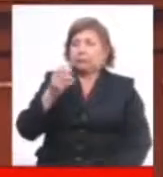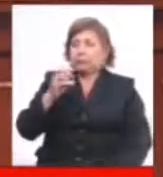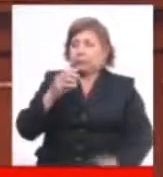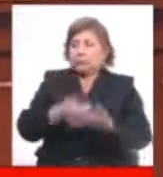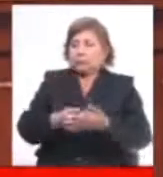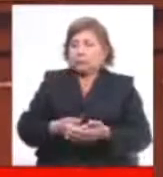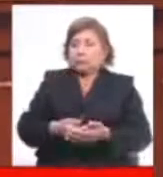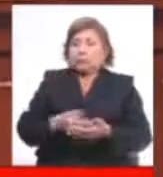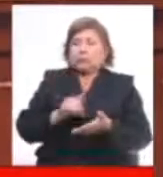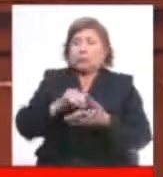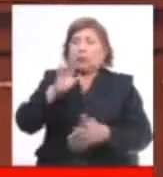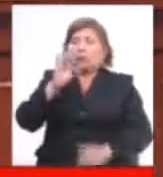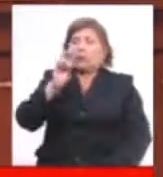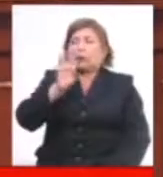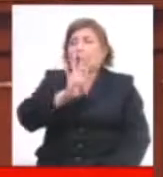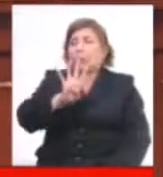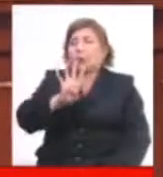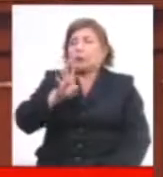5829-2020 y